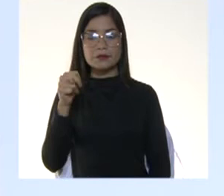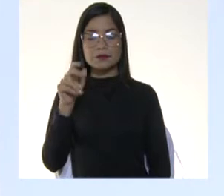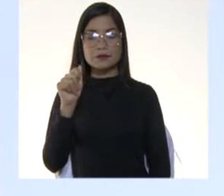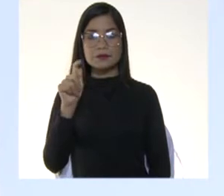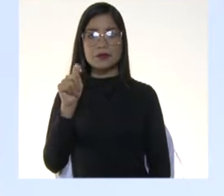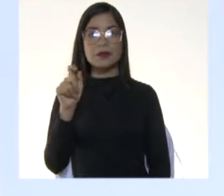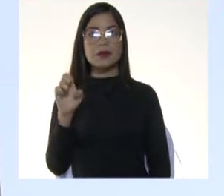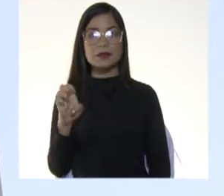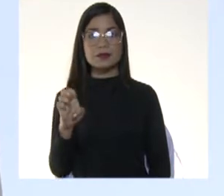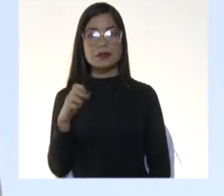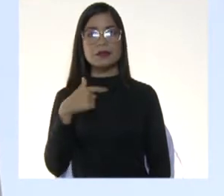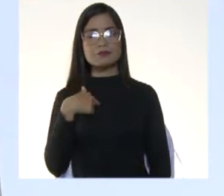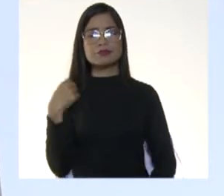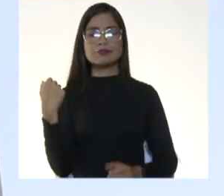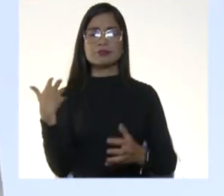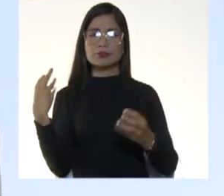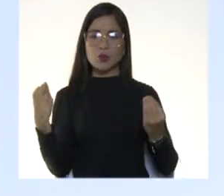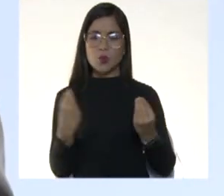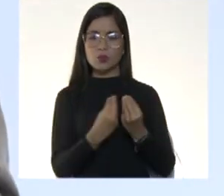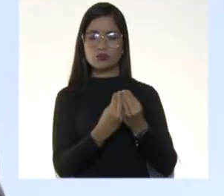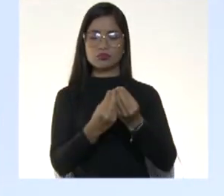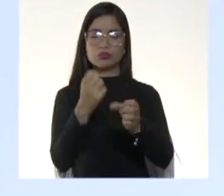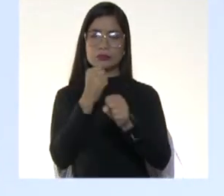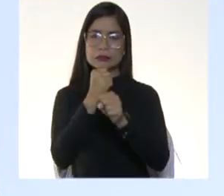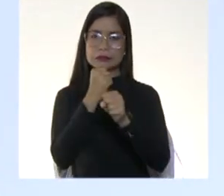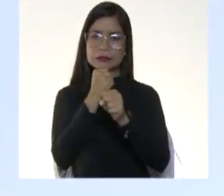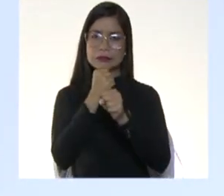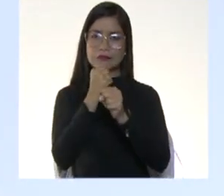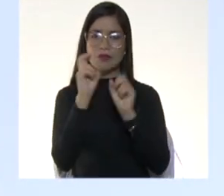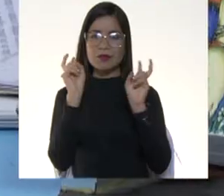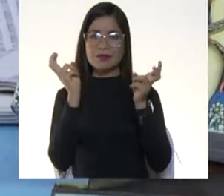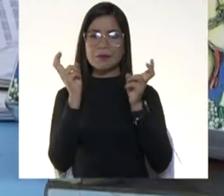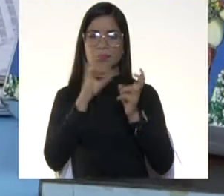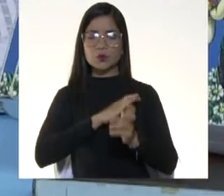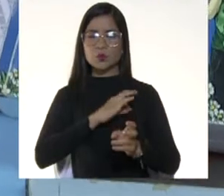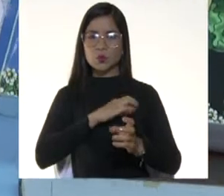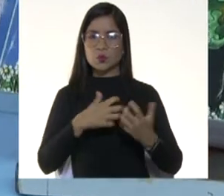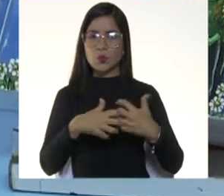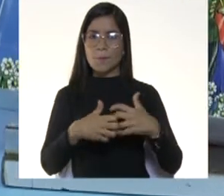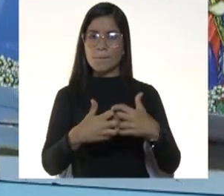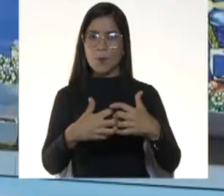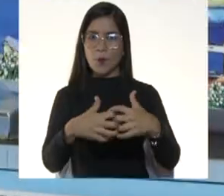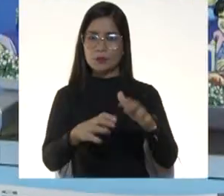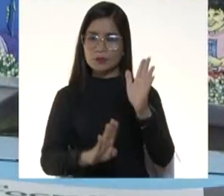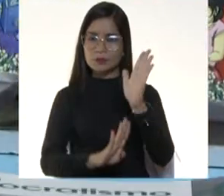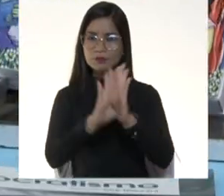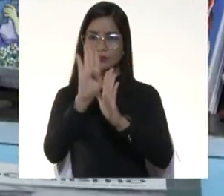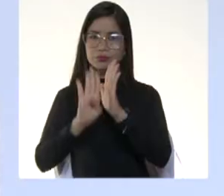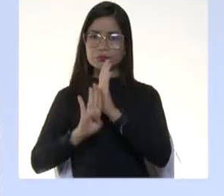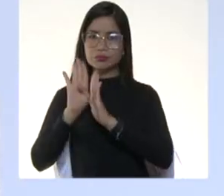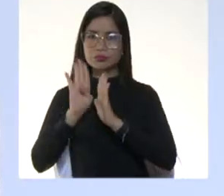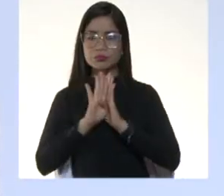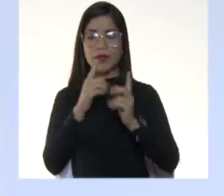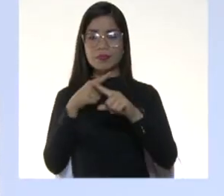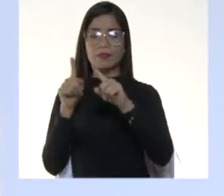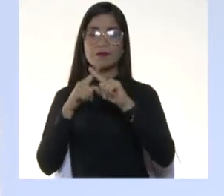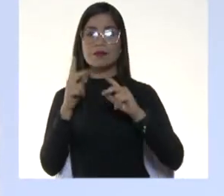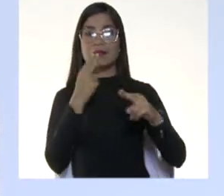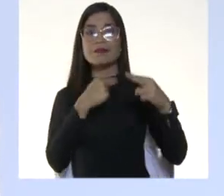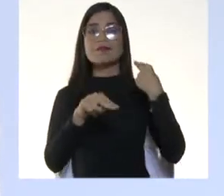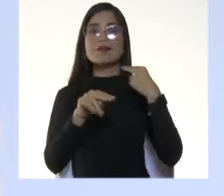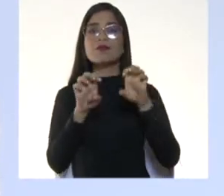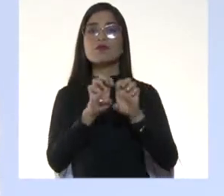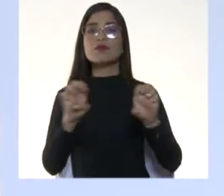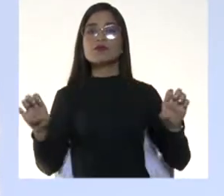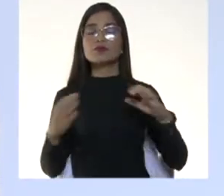los motores socioproductivos a través de todo el subsistema de educación básica, que corresponde a niveles y modalidades. De hecho, con